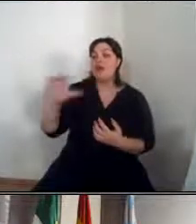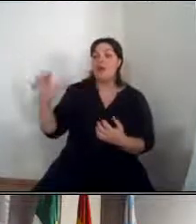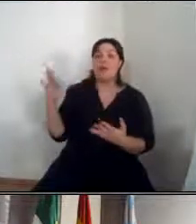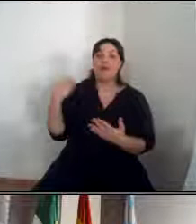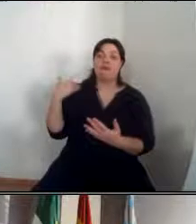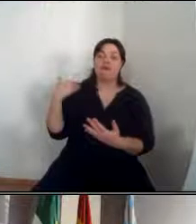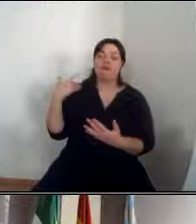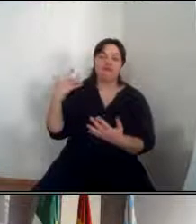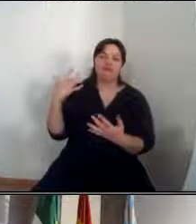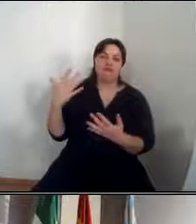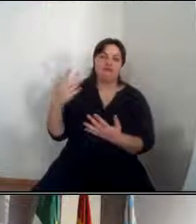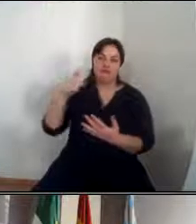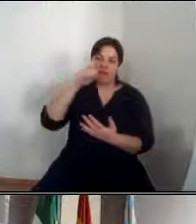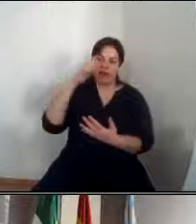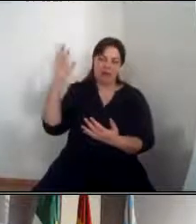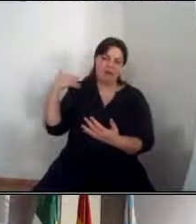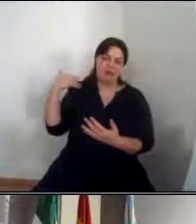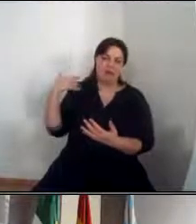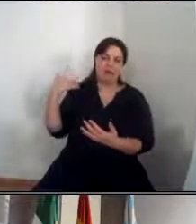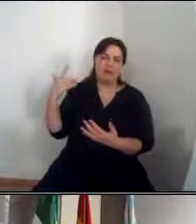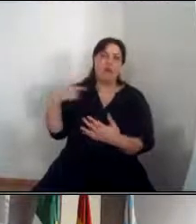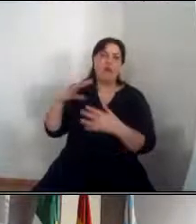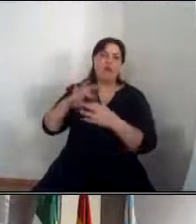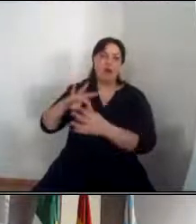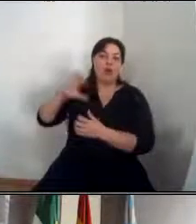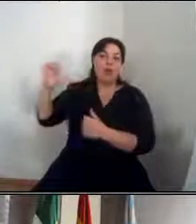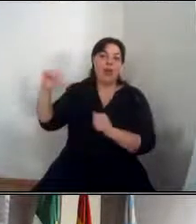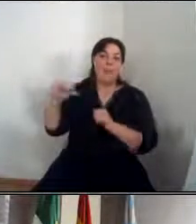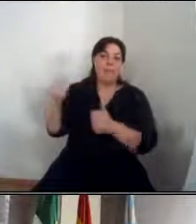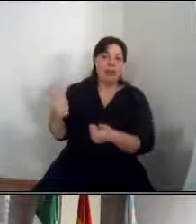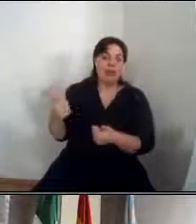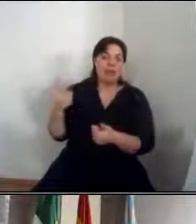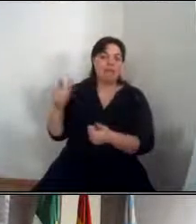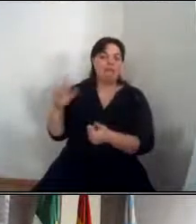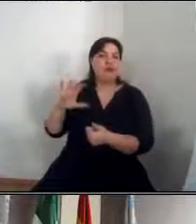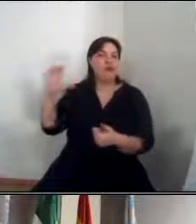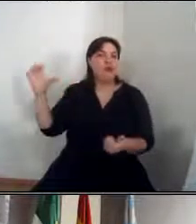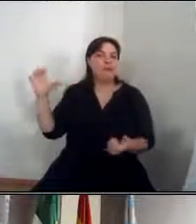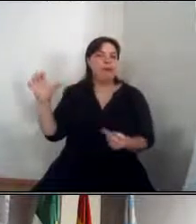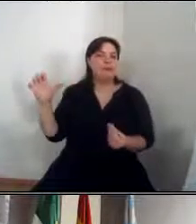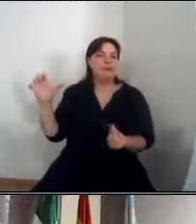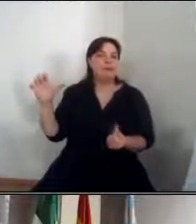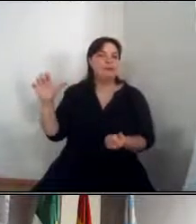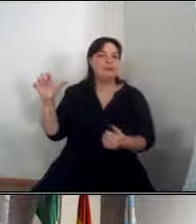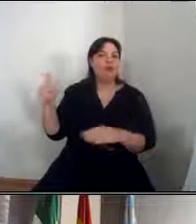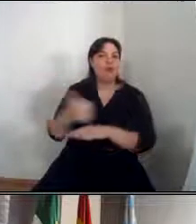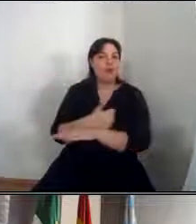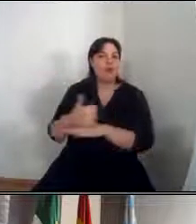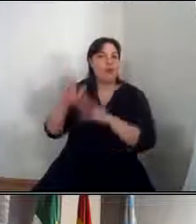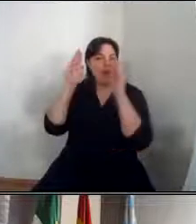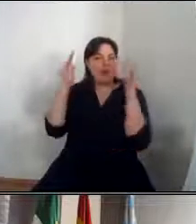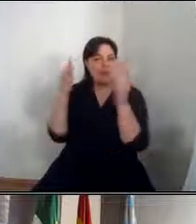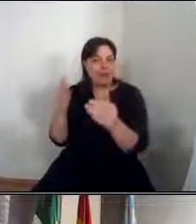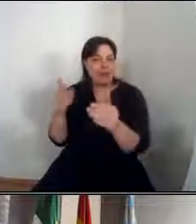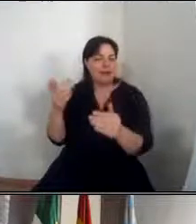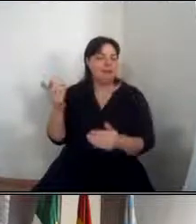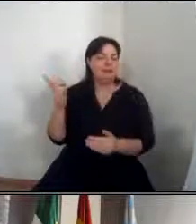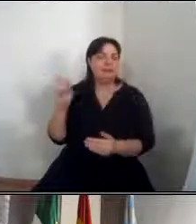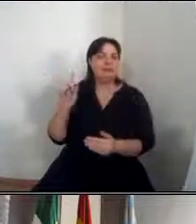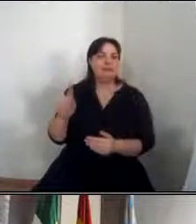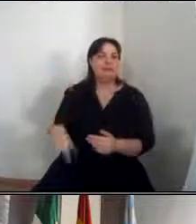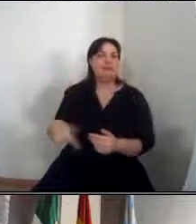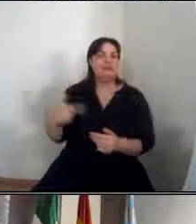hace muchos años, que comenzó en esa unión, era una Europa que pensaba en la ciudadanía, pensaba más en